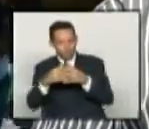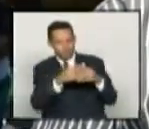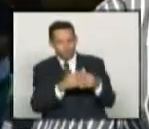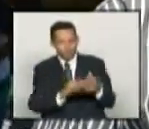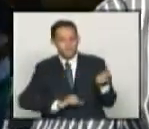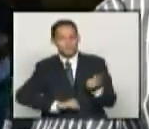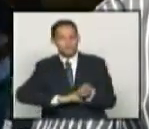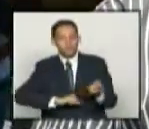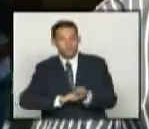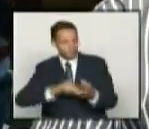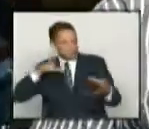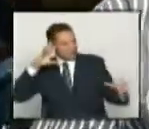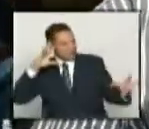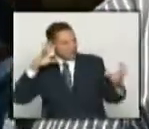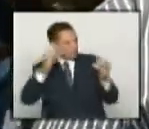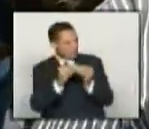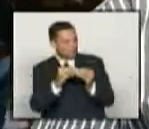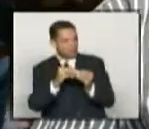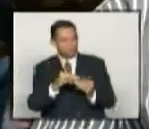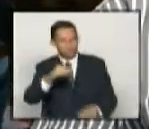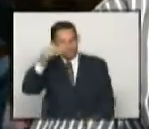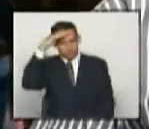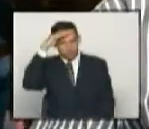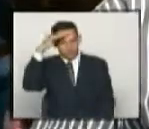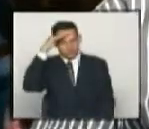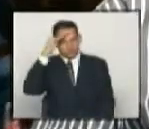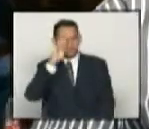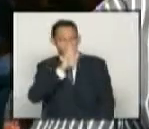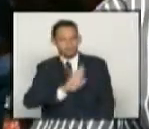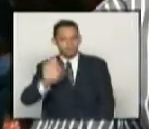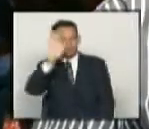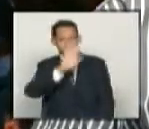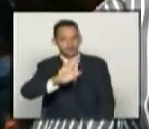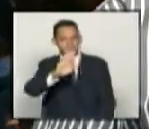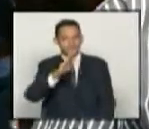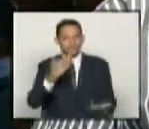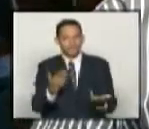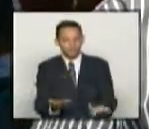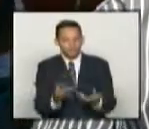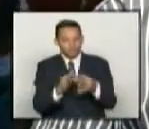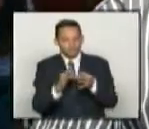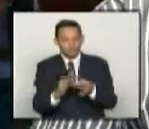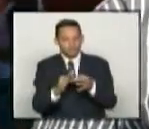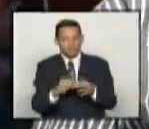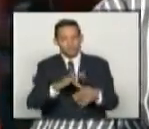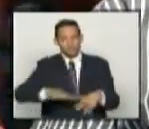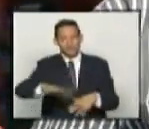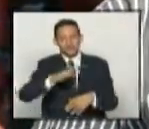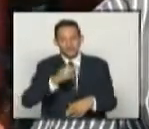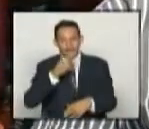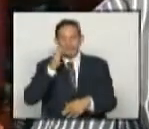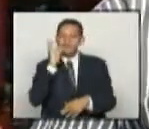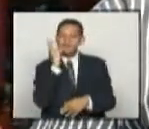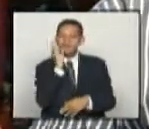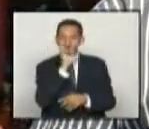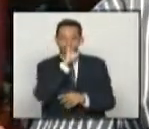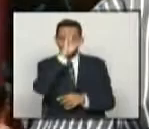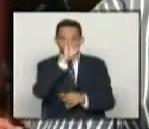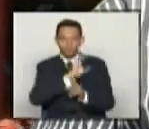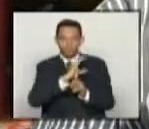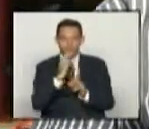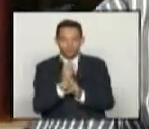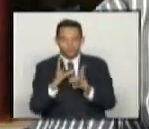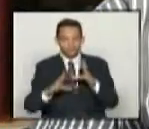que tienen contratado con el Comité Departamental de Cafeteros para lo que tiene que ver con paisaje cultural cafetero también estuvo, hizo su trabajo,